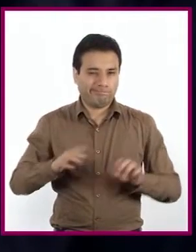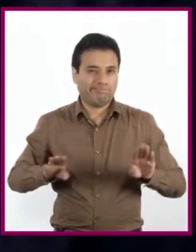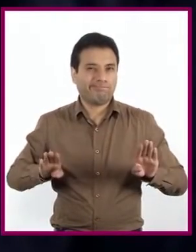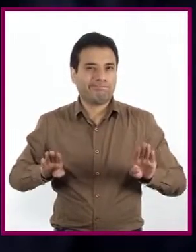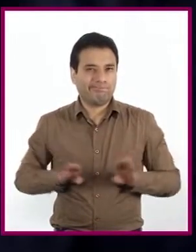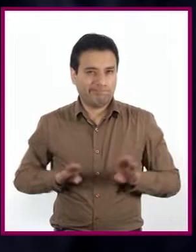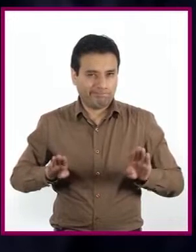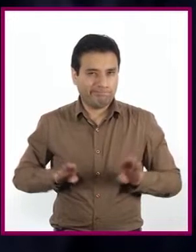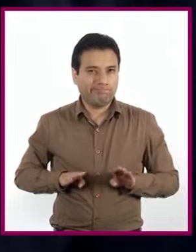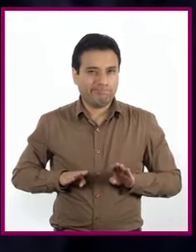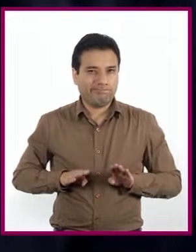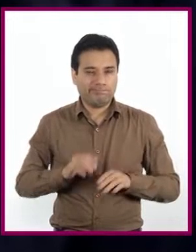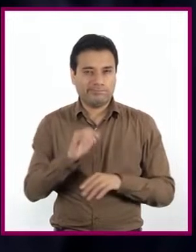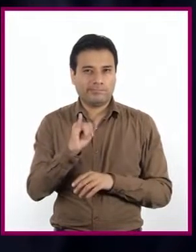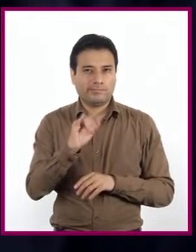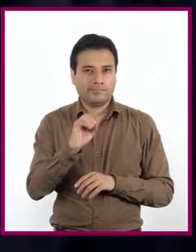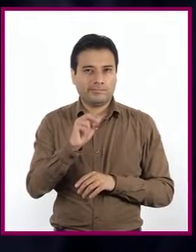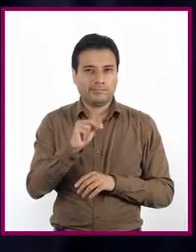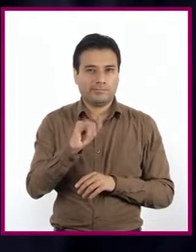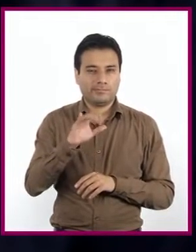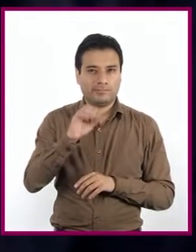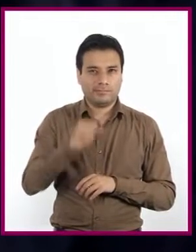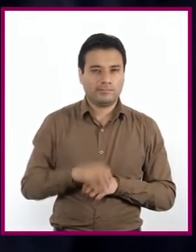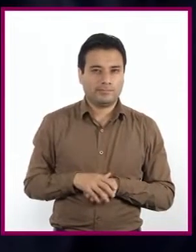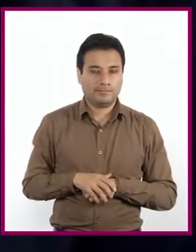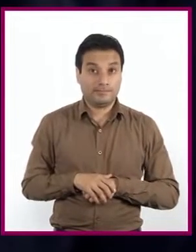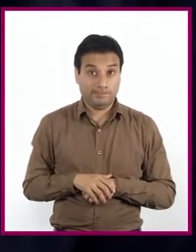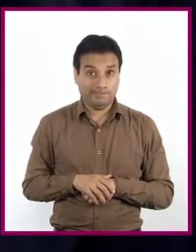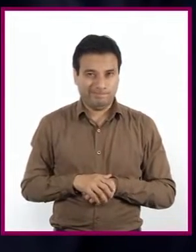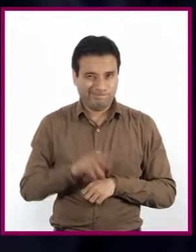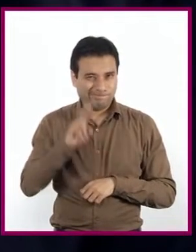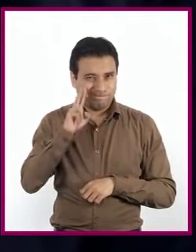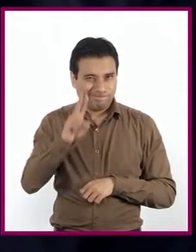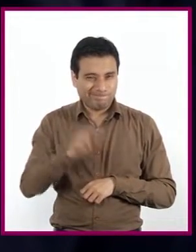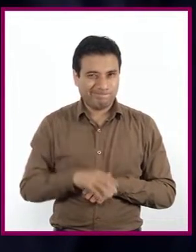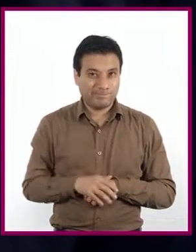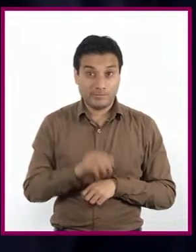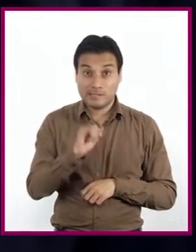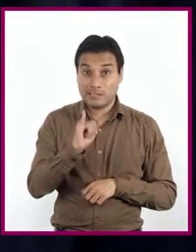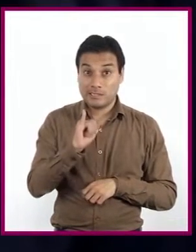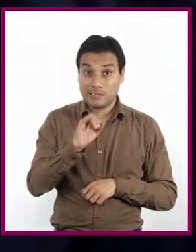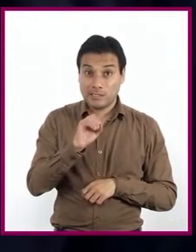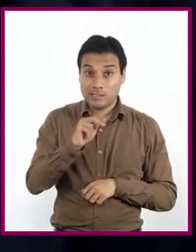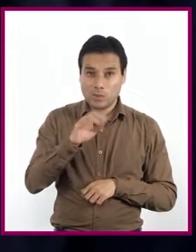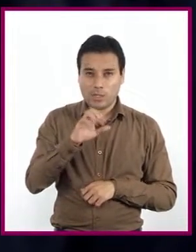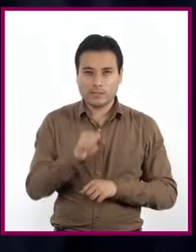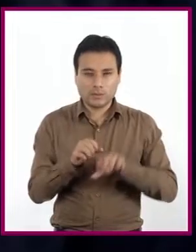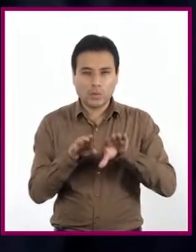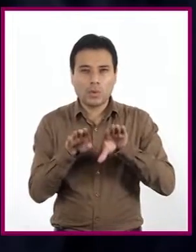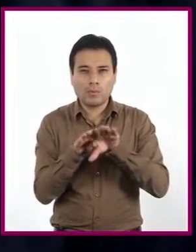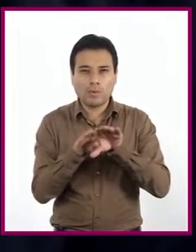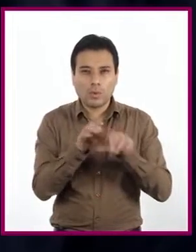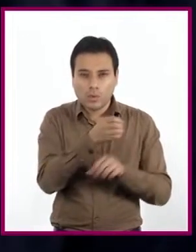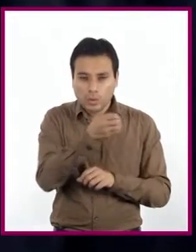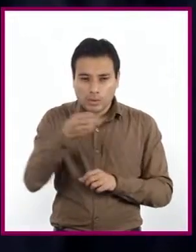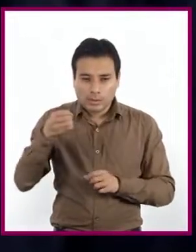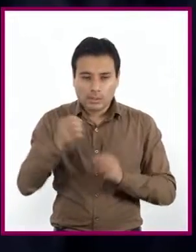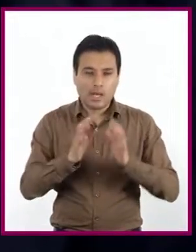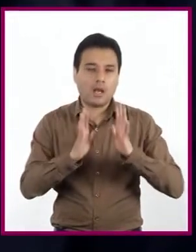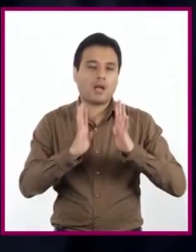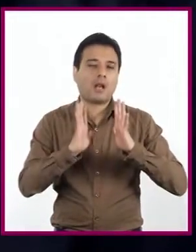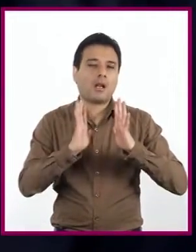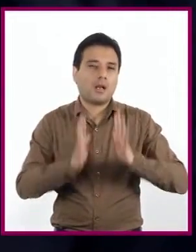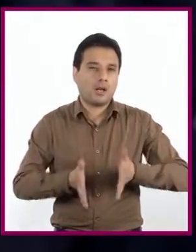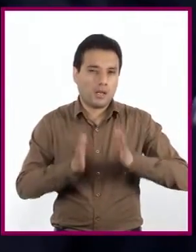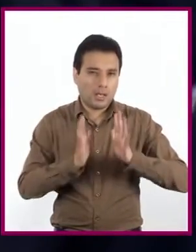a nivel submicroscópico. La forma en que los iones estén acomodados nos habla de las